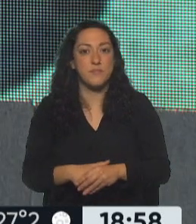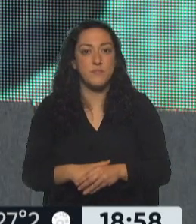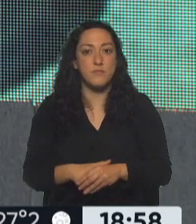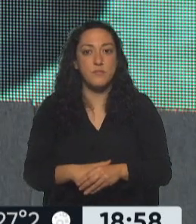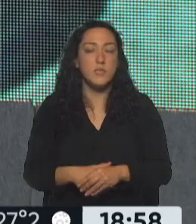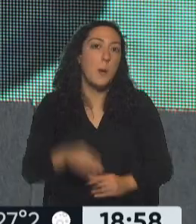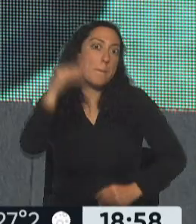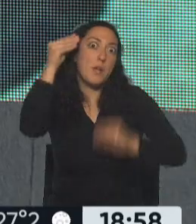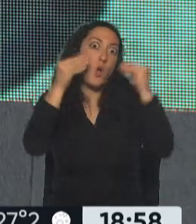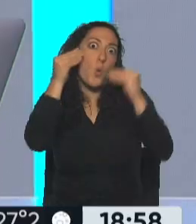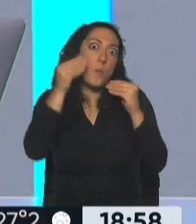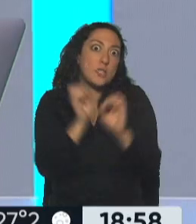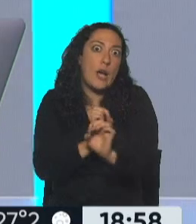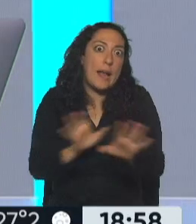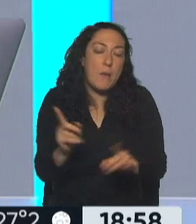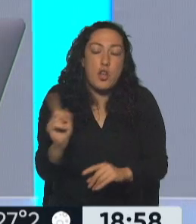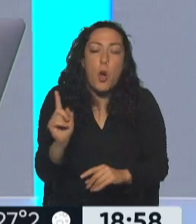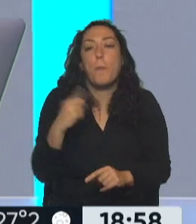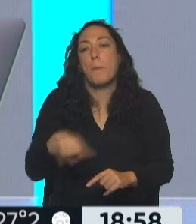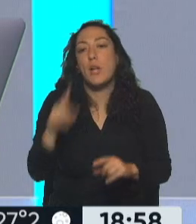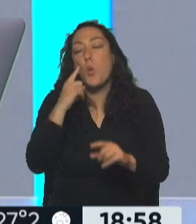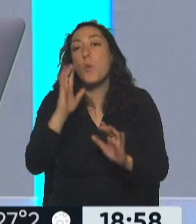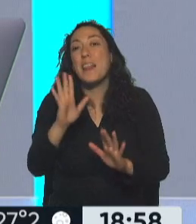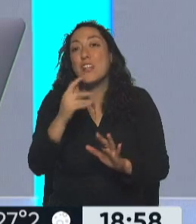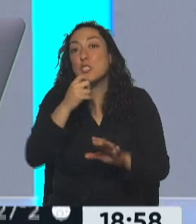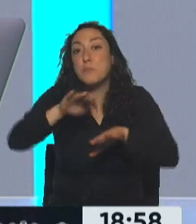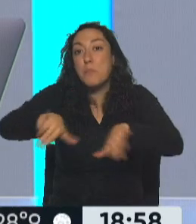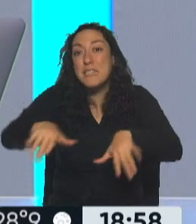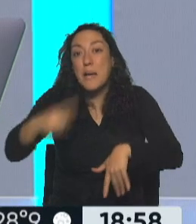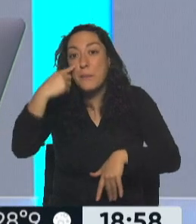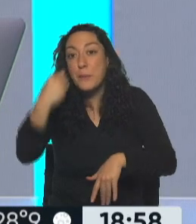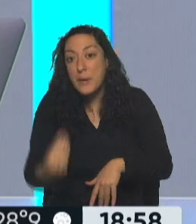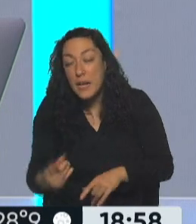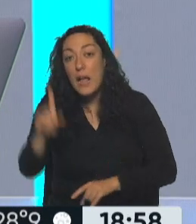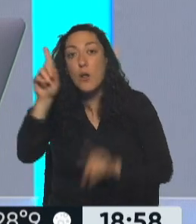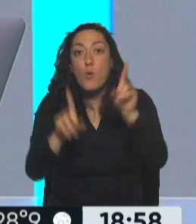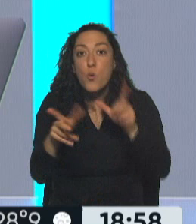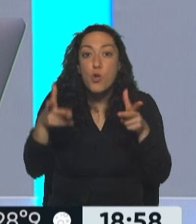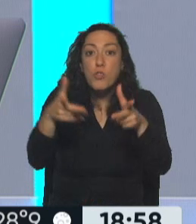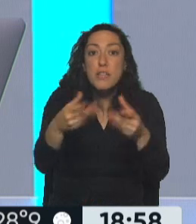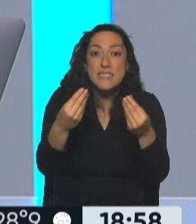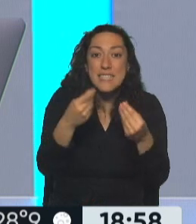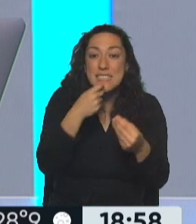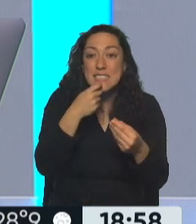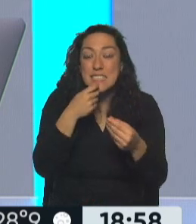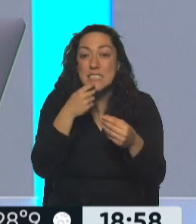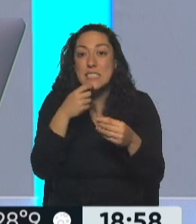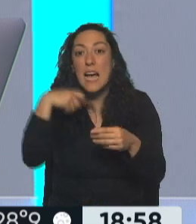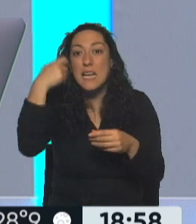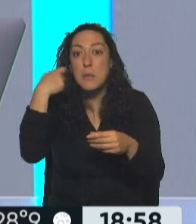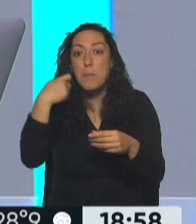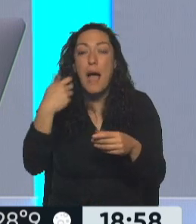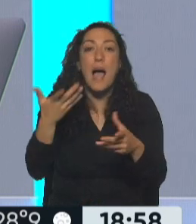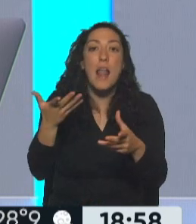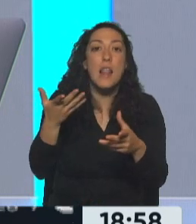para estar preocupado, pero no sí es para estar tener preocupado, pero para tener situación. Cuidado, sobre todo si vive en la costa. Hay algunos que están diciendo que si va a comer mariscos, cómalo